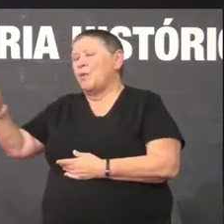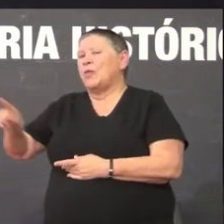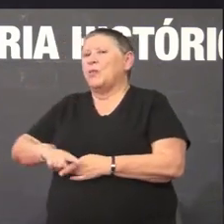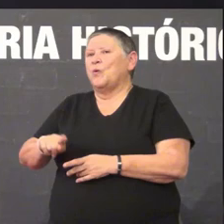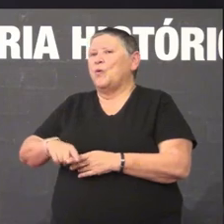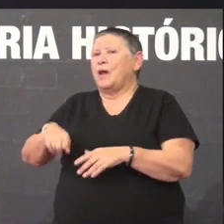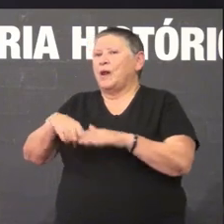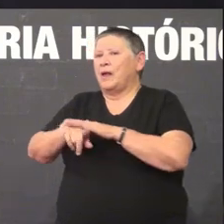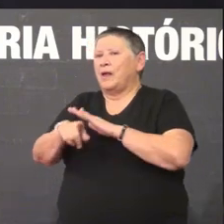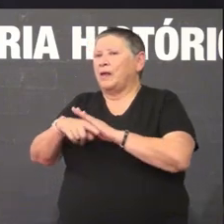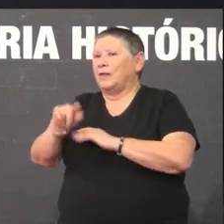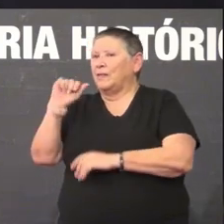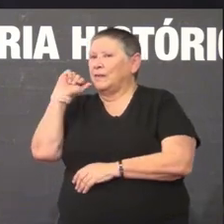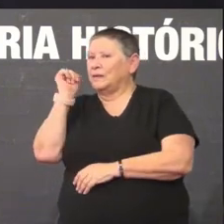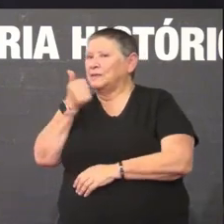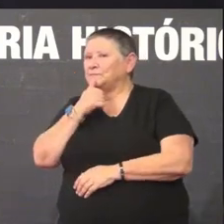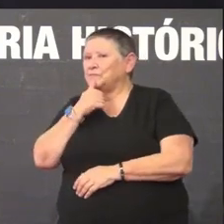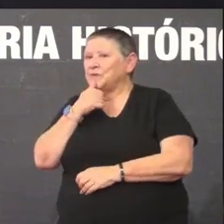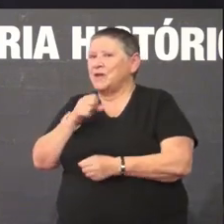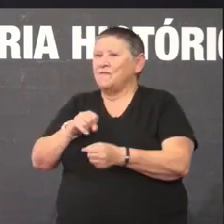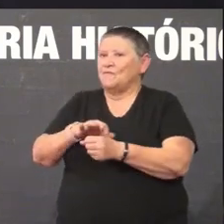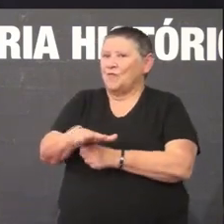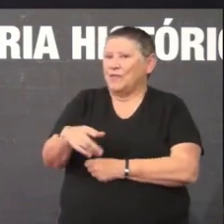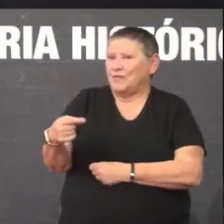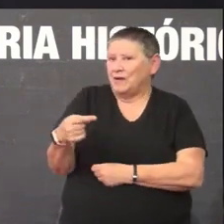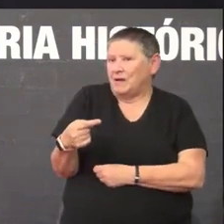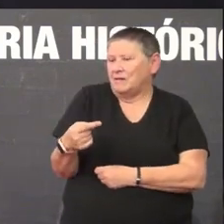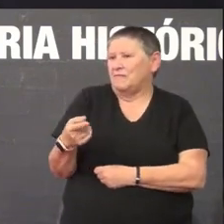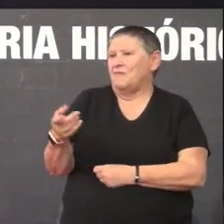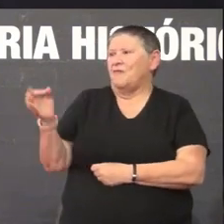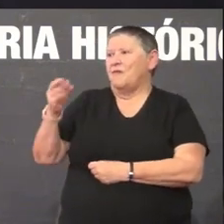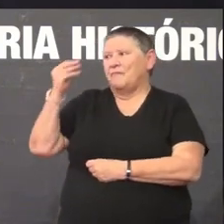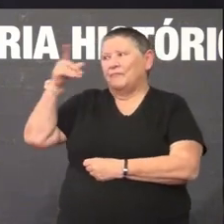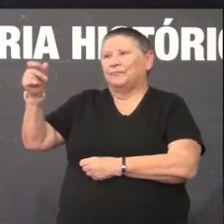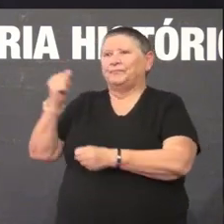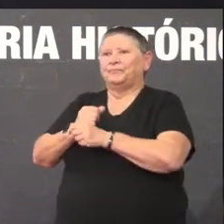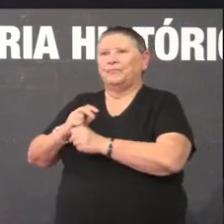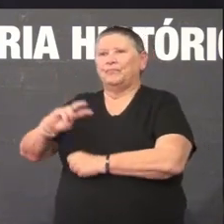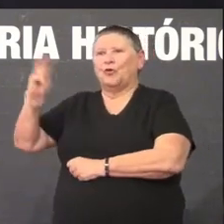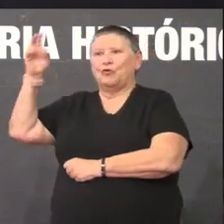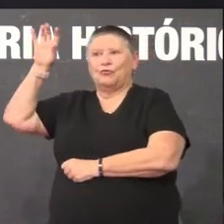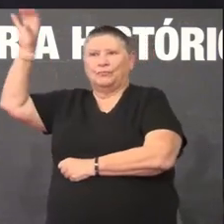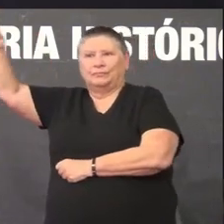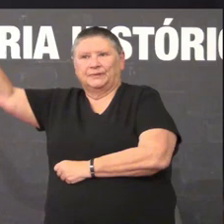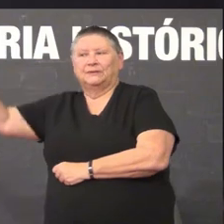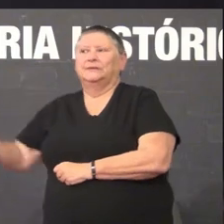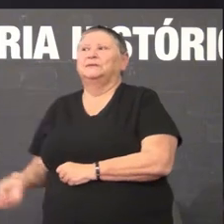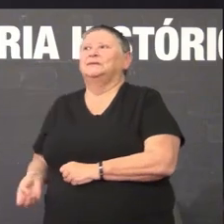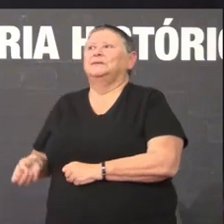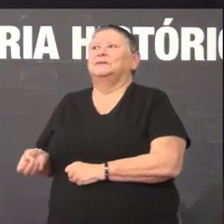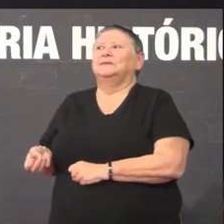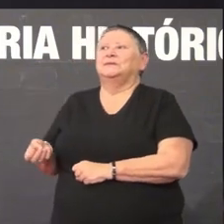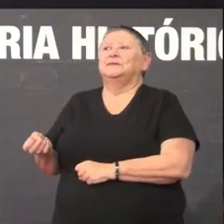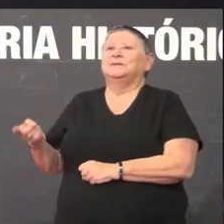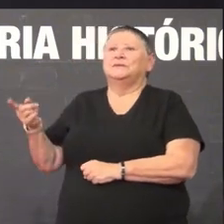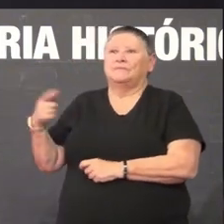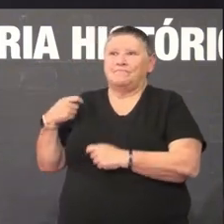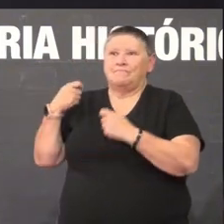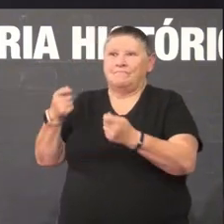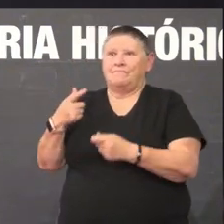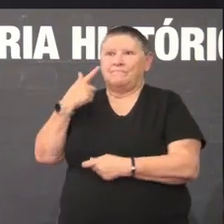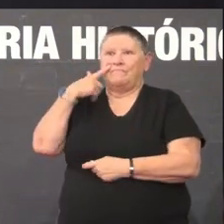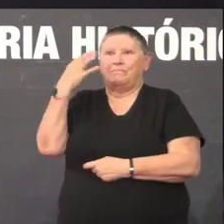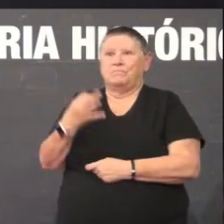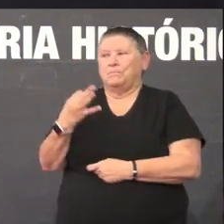influencia. Que un agente de influencia es gente que está trabajando para otro Estado y que está poniendo, en teoría, en